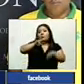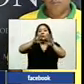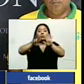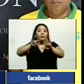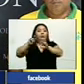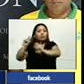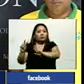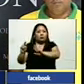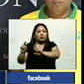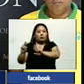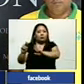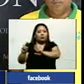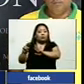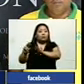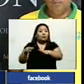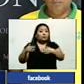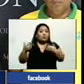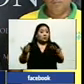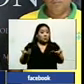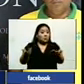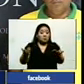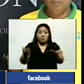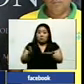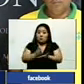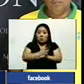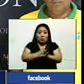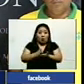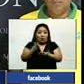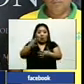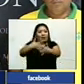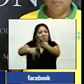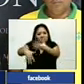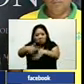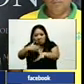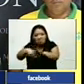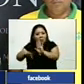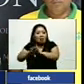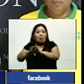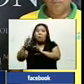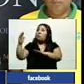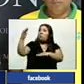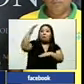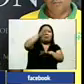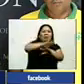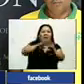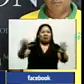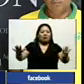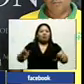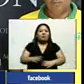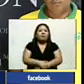287. No hubieron acuáticos, no hubieron aéreos.